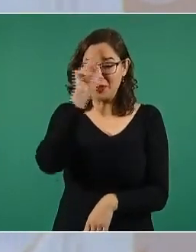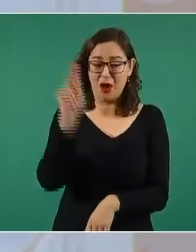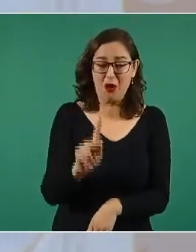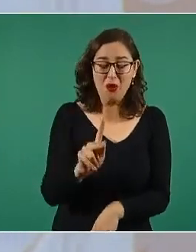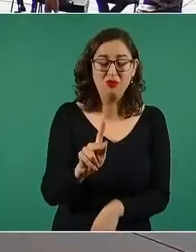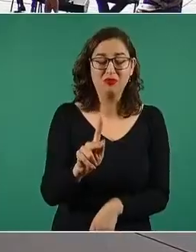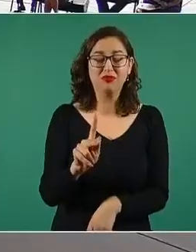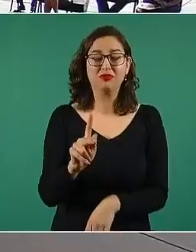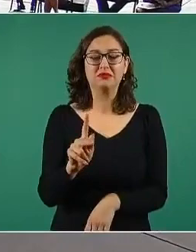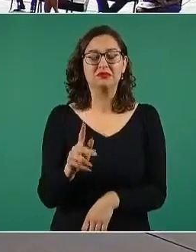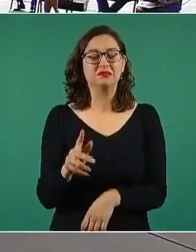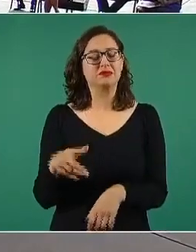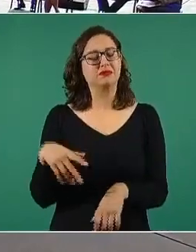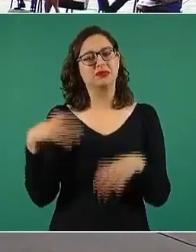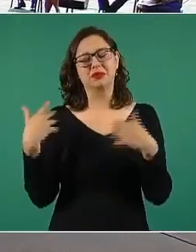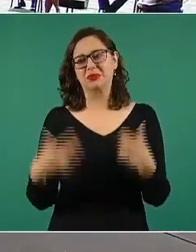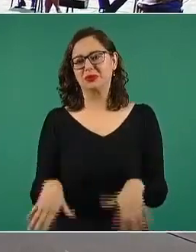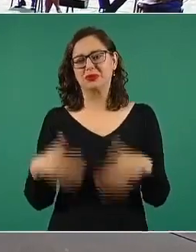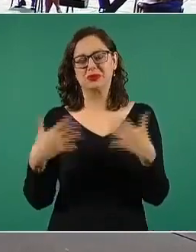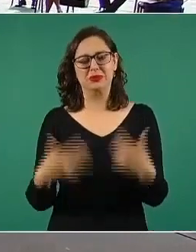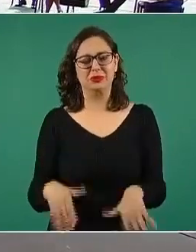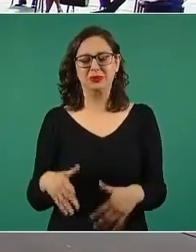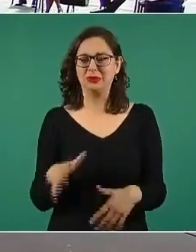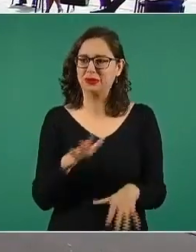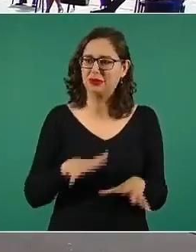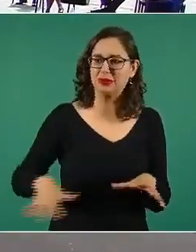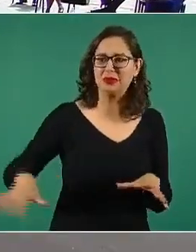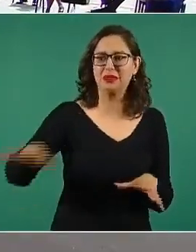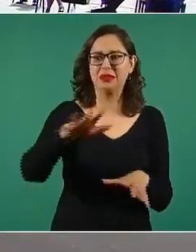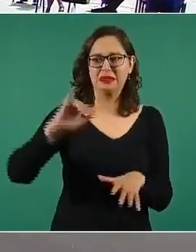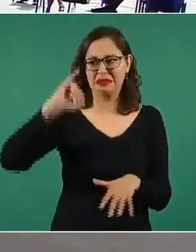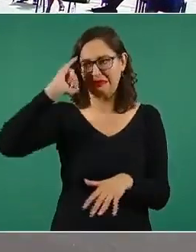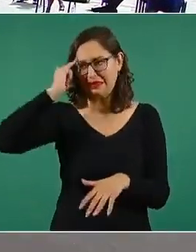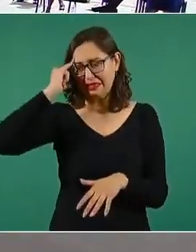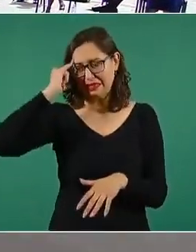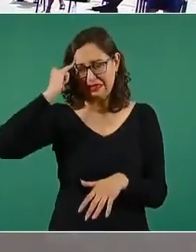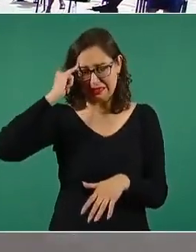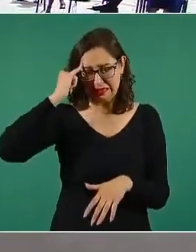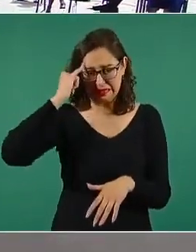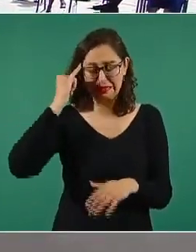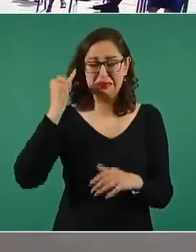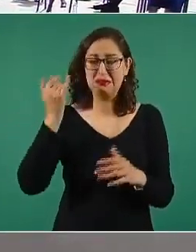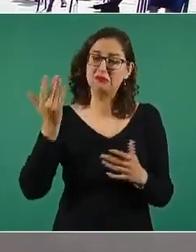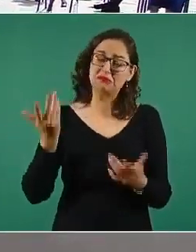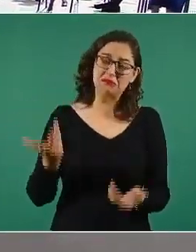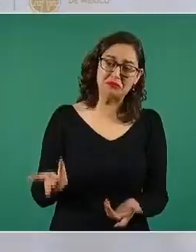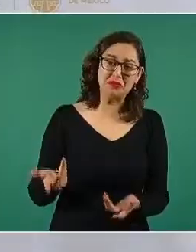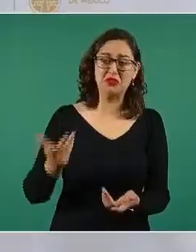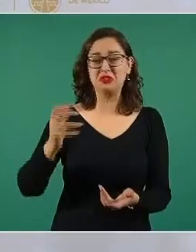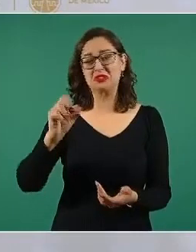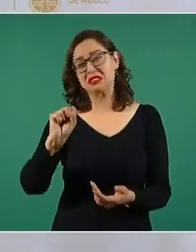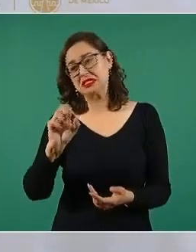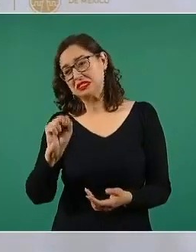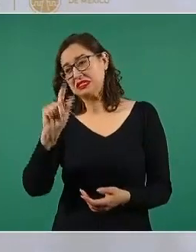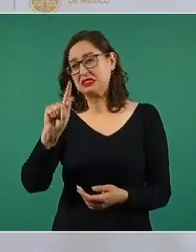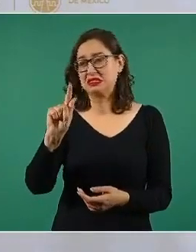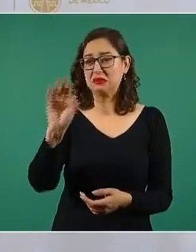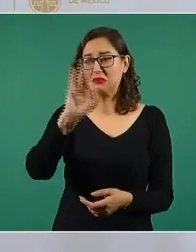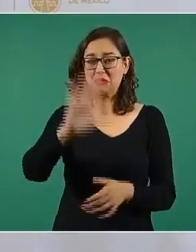murió más de la 1/4 parte de la gente de indios que había en toda la